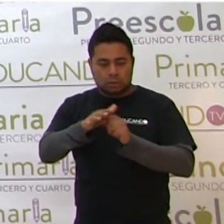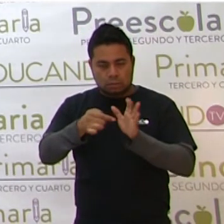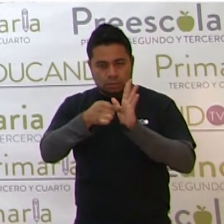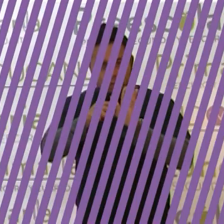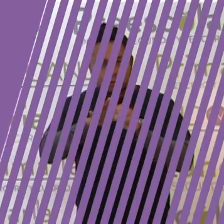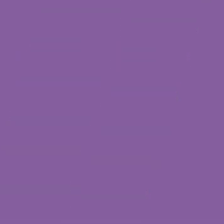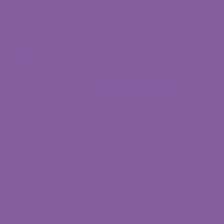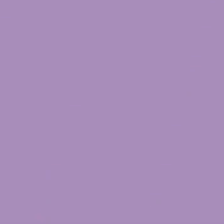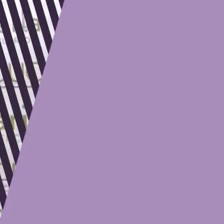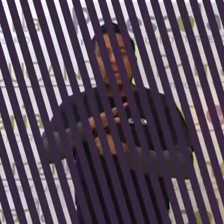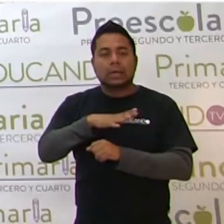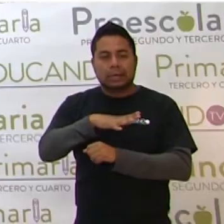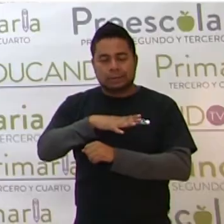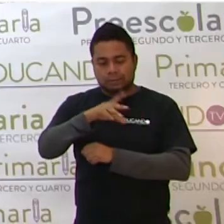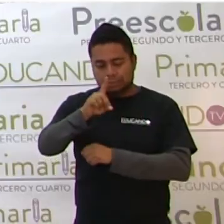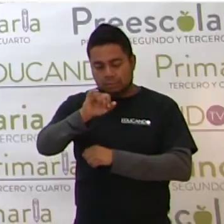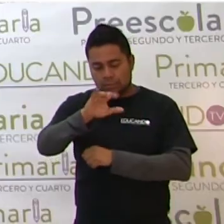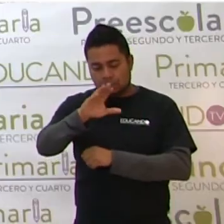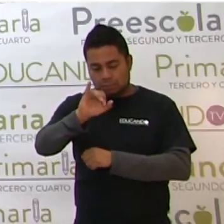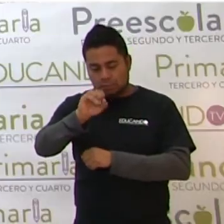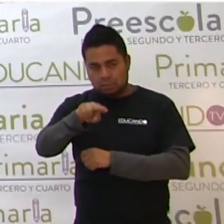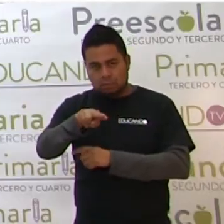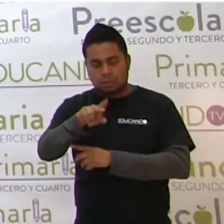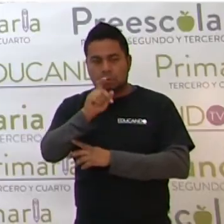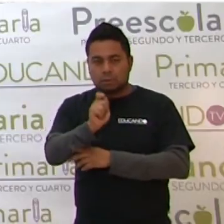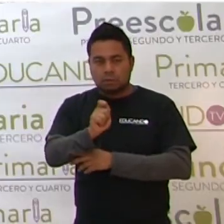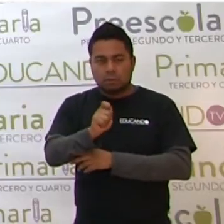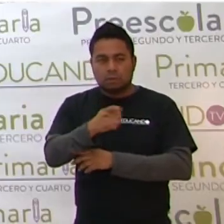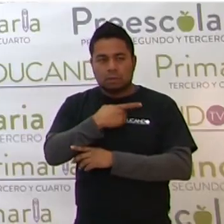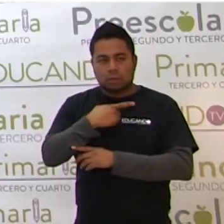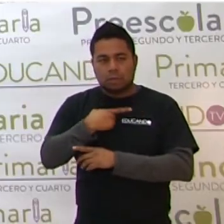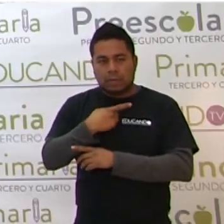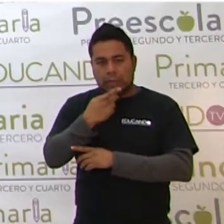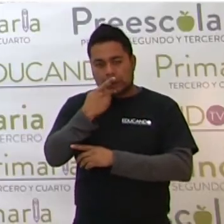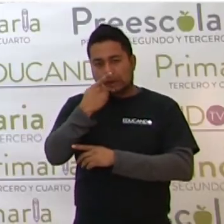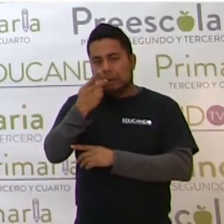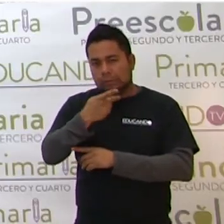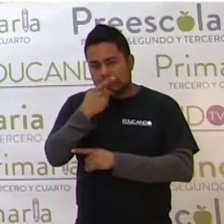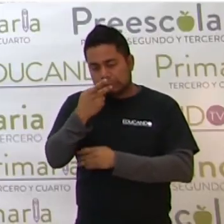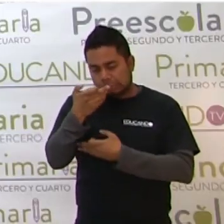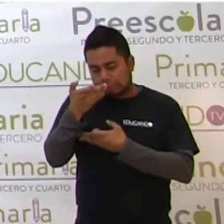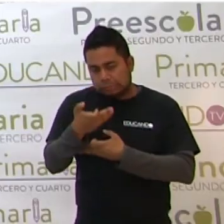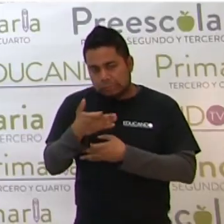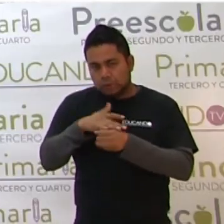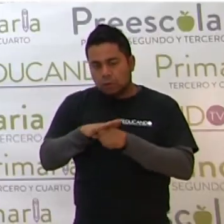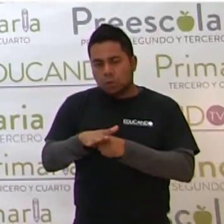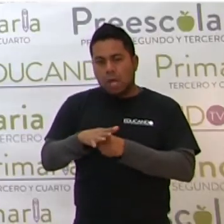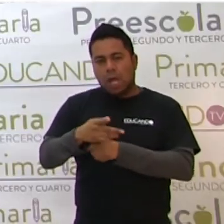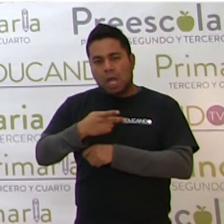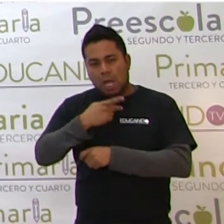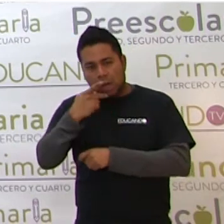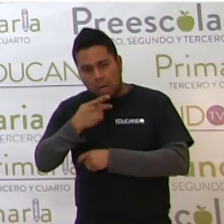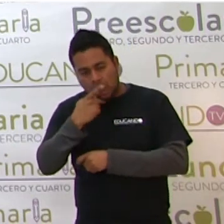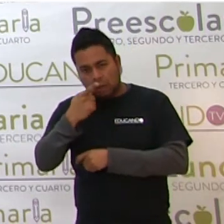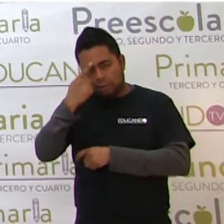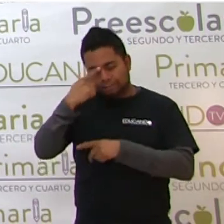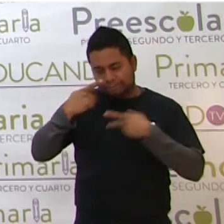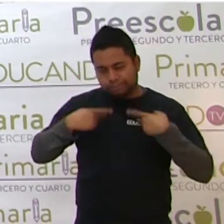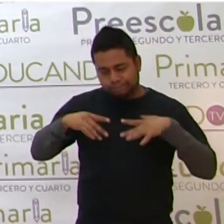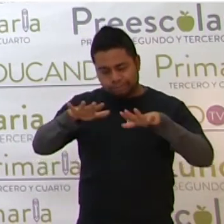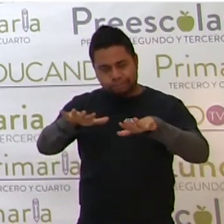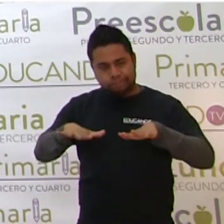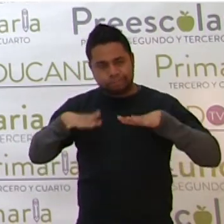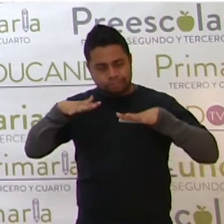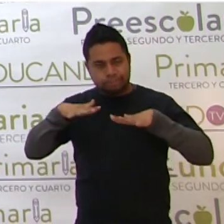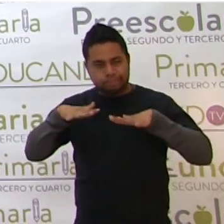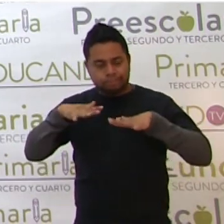ser la dicción. Consiste en la correcta pronunciación de cada sonido para que la audiencia